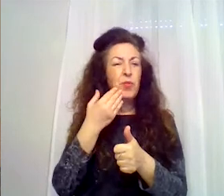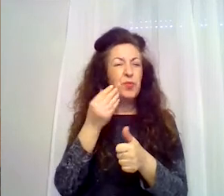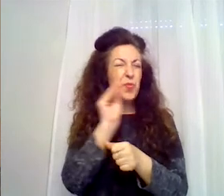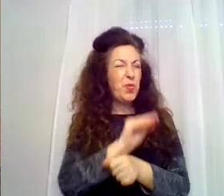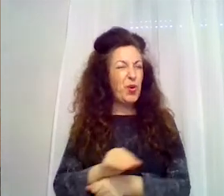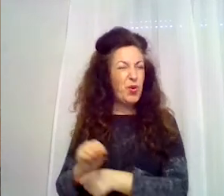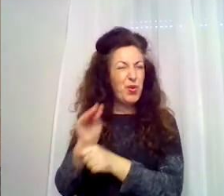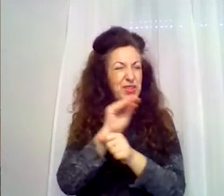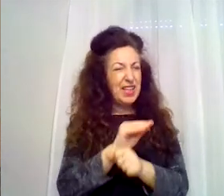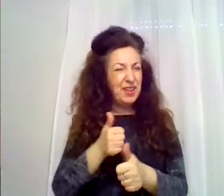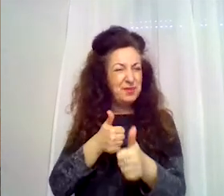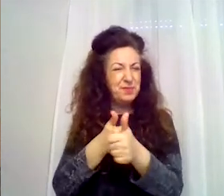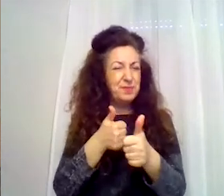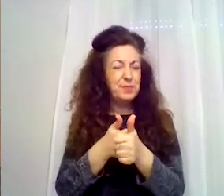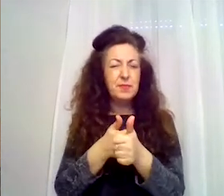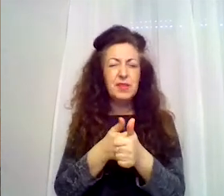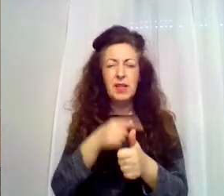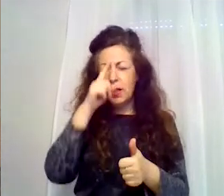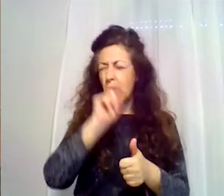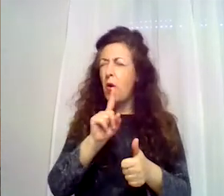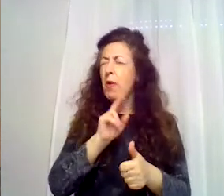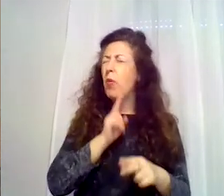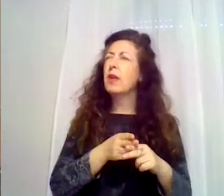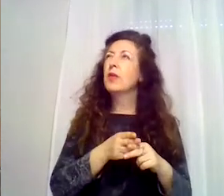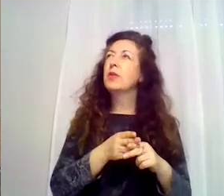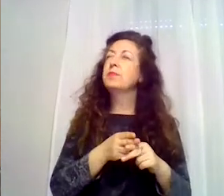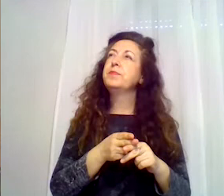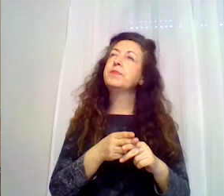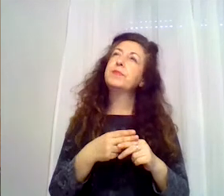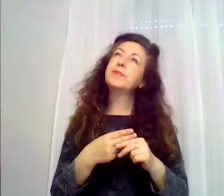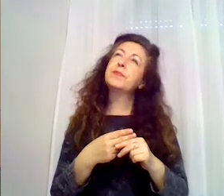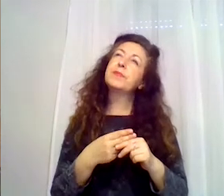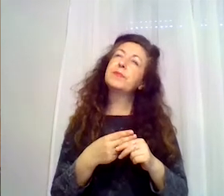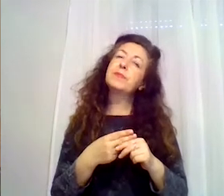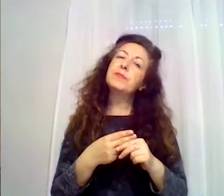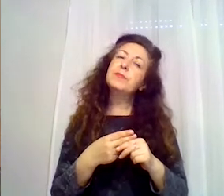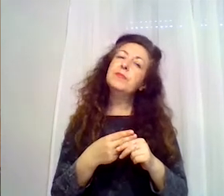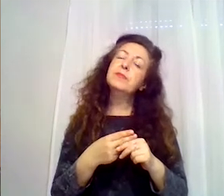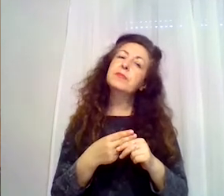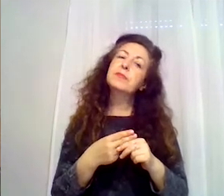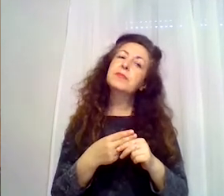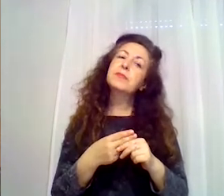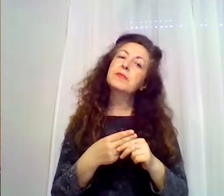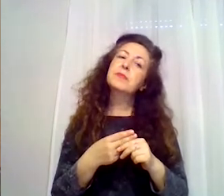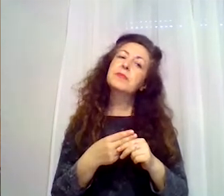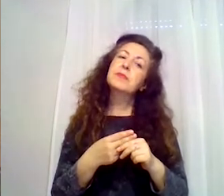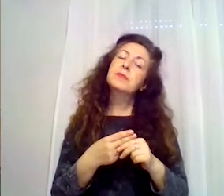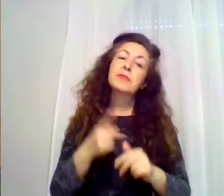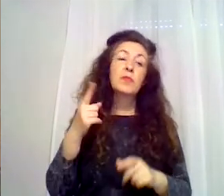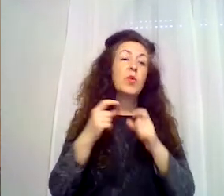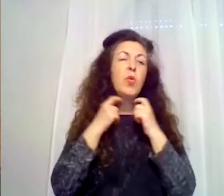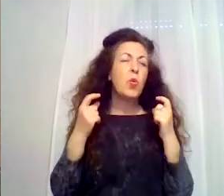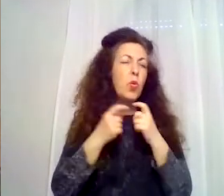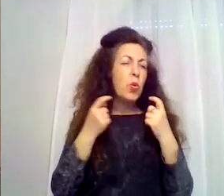el XIV inclusive. O sea, 7 siglos. A esos 7 siglos, ¿cómo se lo llama? Pues solo se les